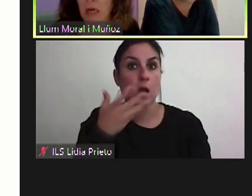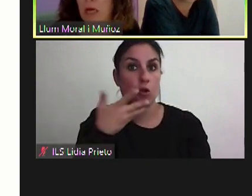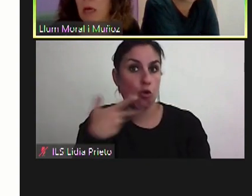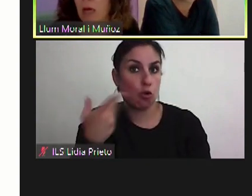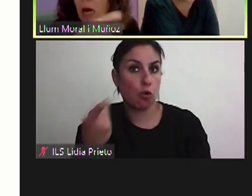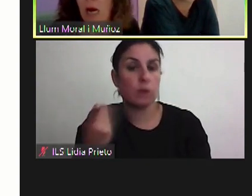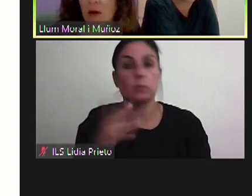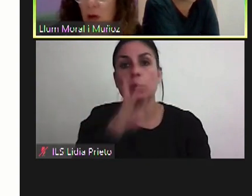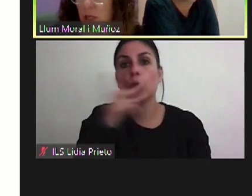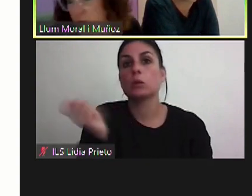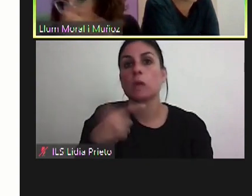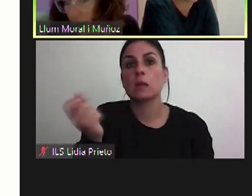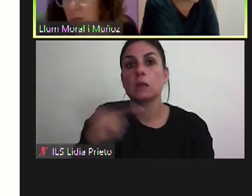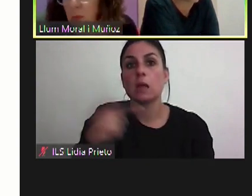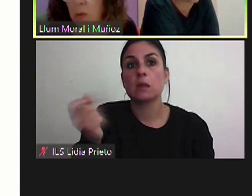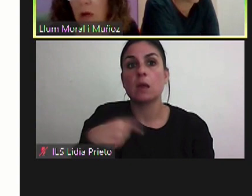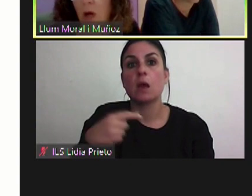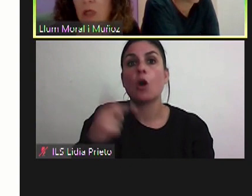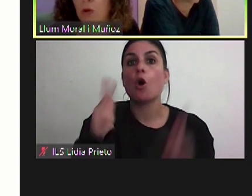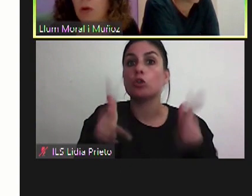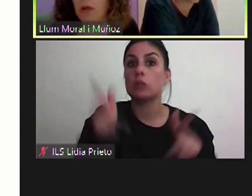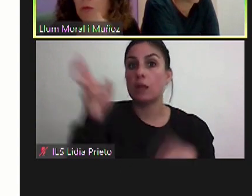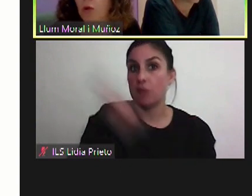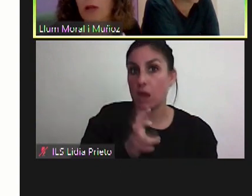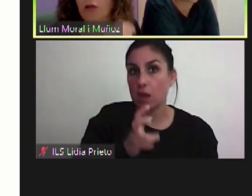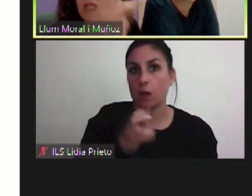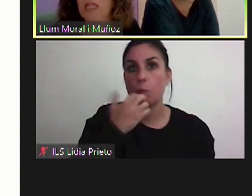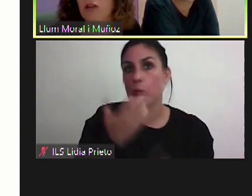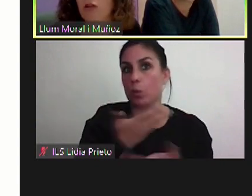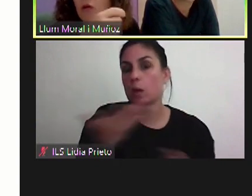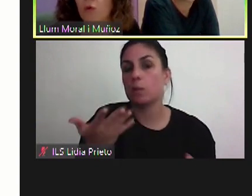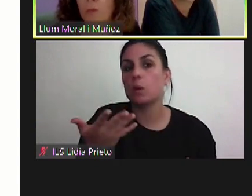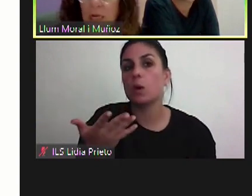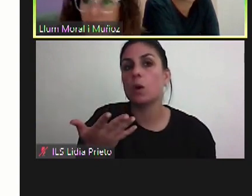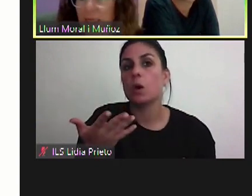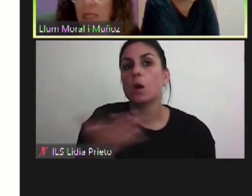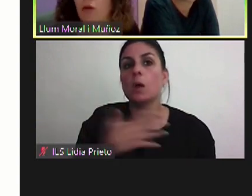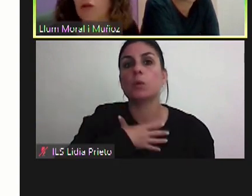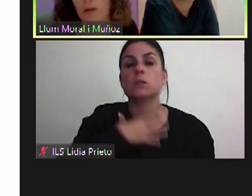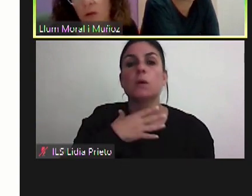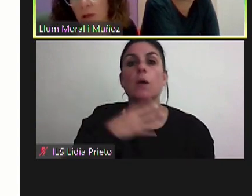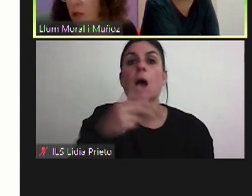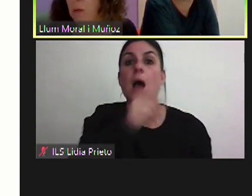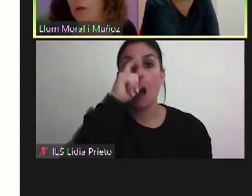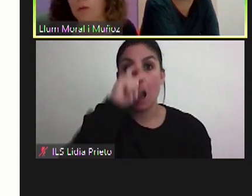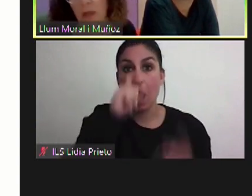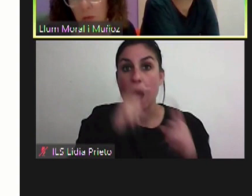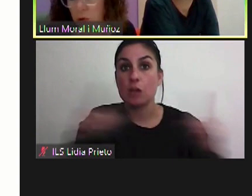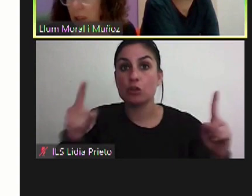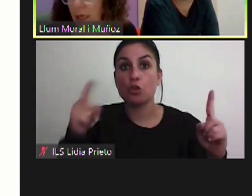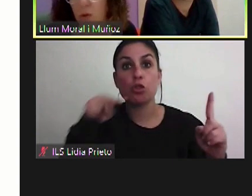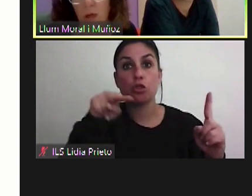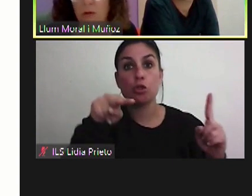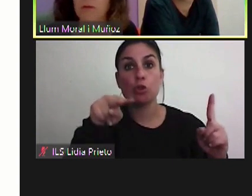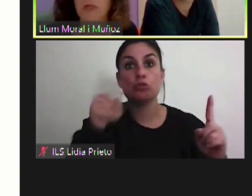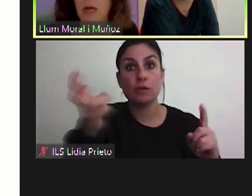asiduamente viene al alojamiento, estoy hablando ahora mismo de un alojamiento, pues viene 2 veces al año y viene con su pareja y tienes el contacto, pues mira, por